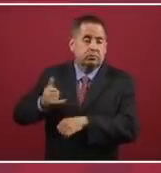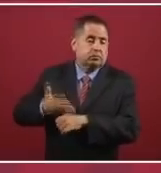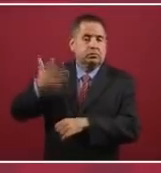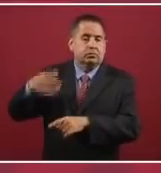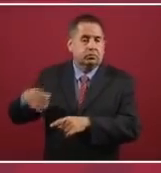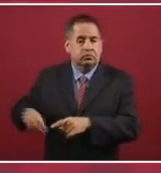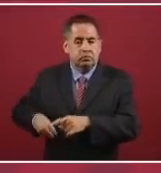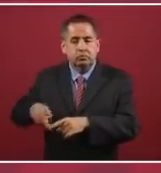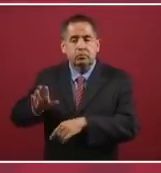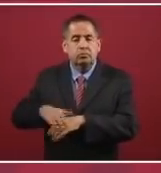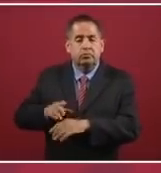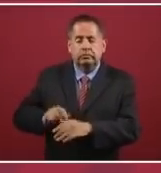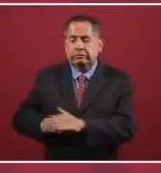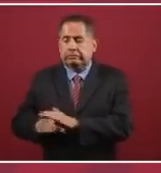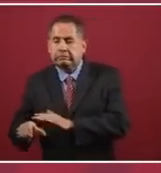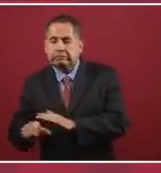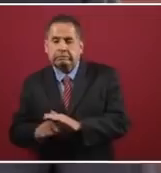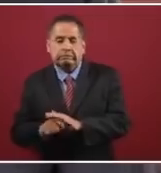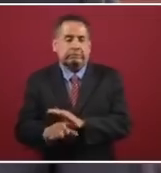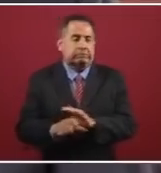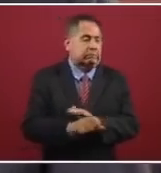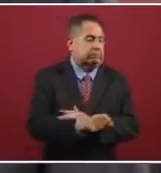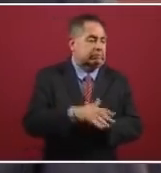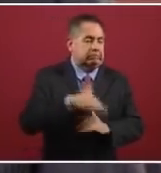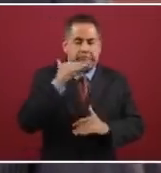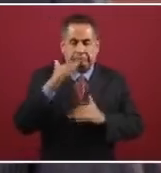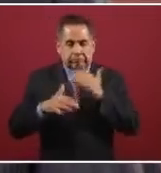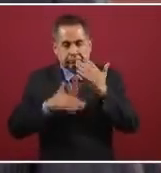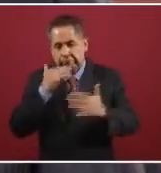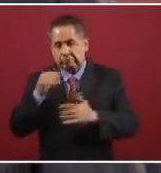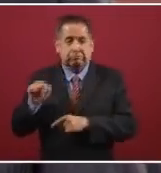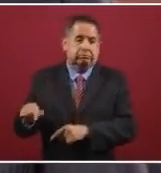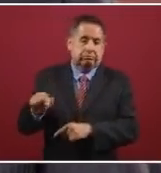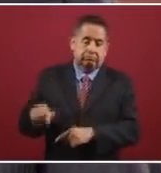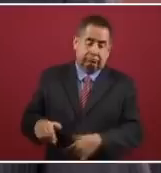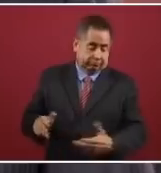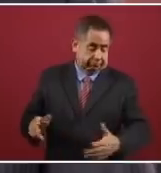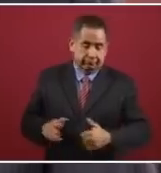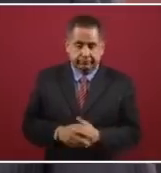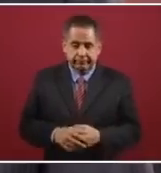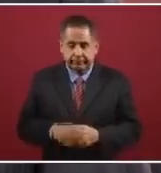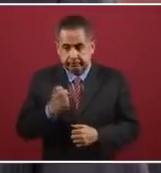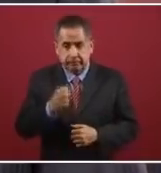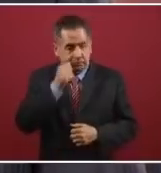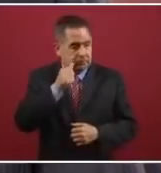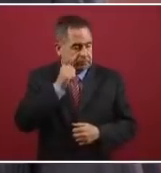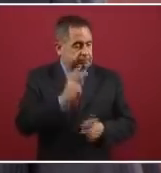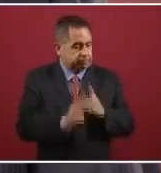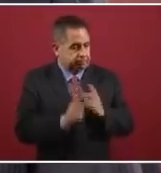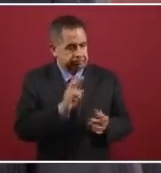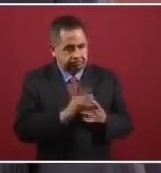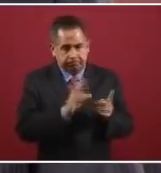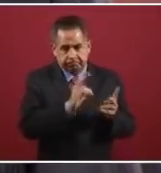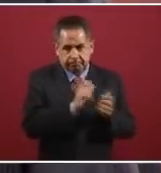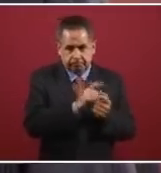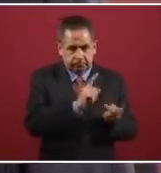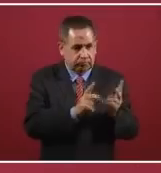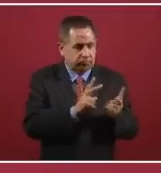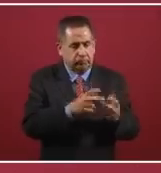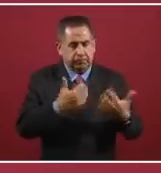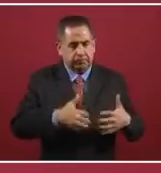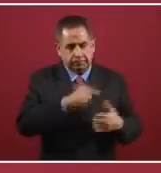por sobornos, por corrupción. De eso hablé ayer con las